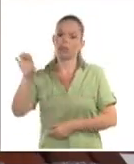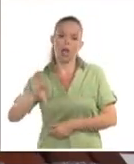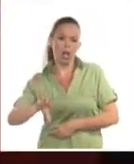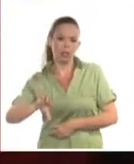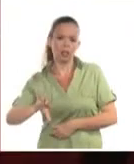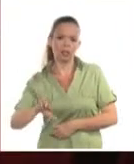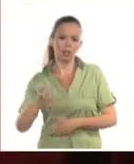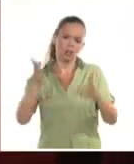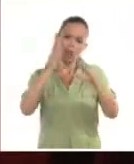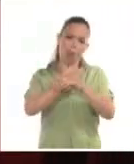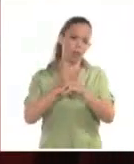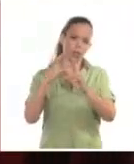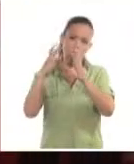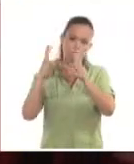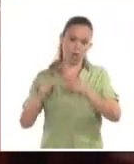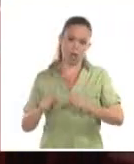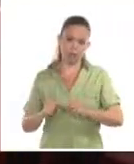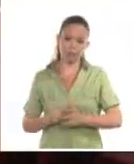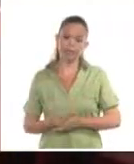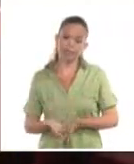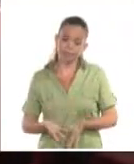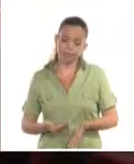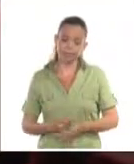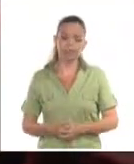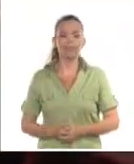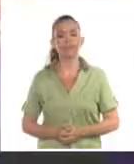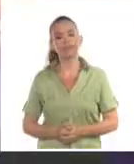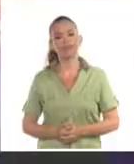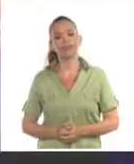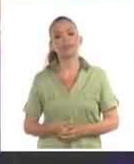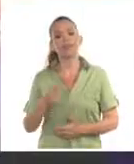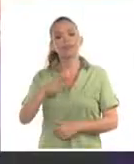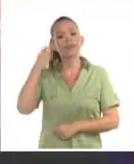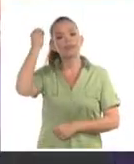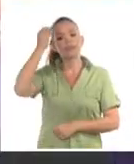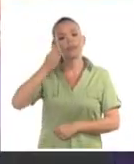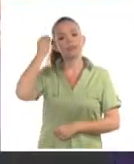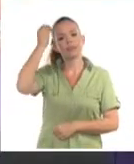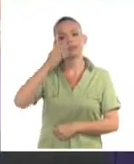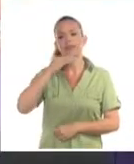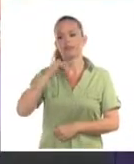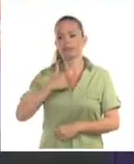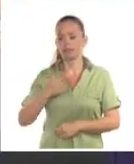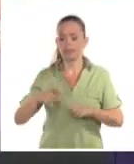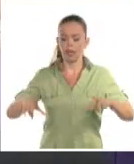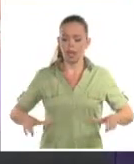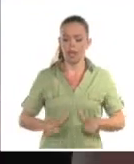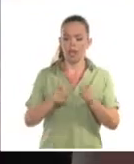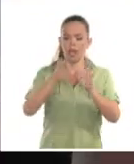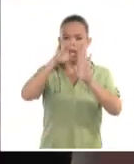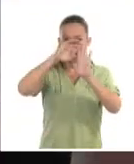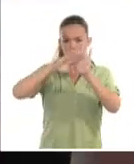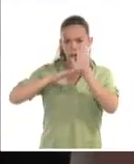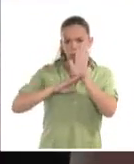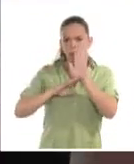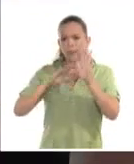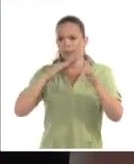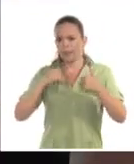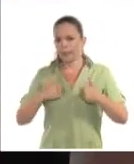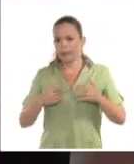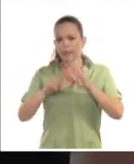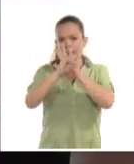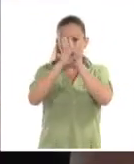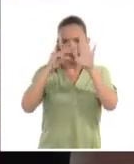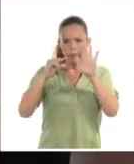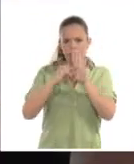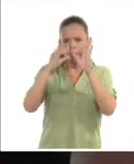evidencia el consejo de ministros analizó el estado de cumplimiento de las medidas en la instrucción número 3 de